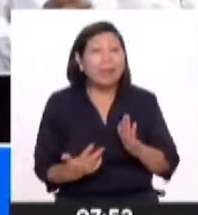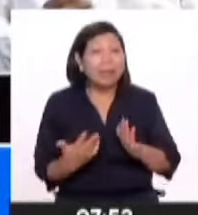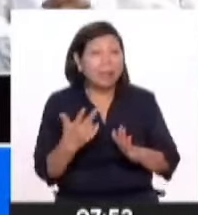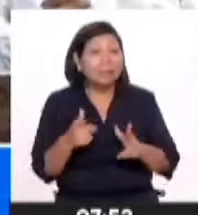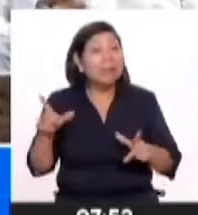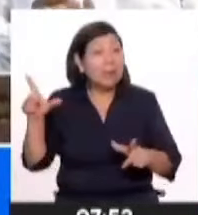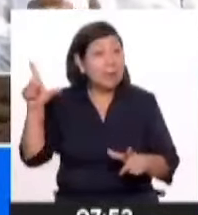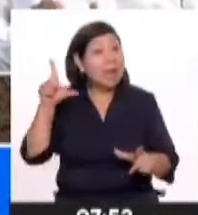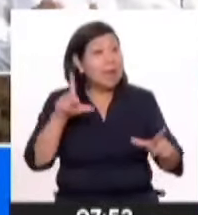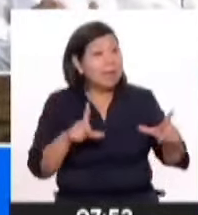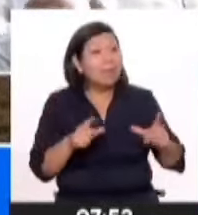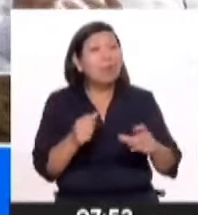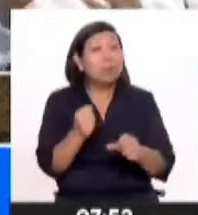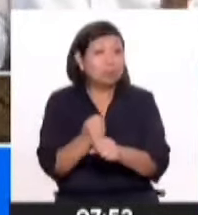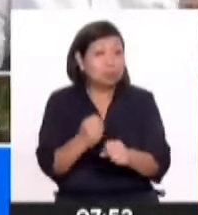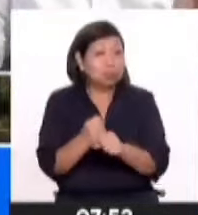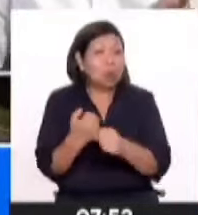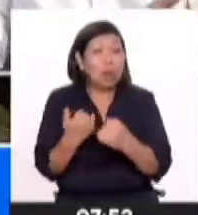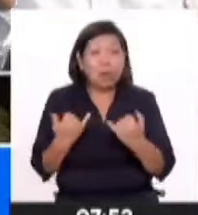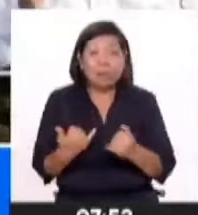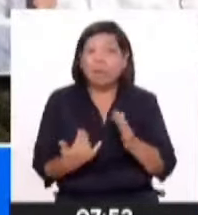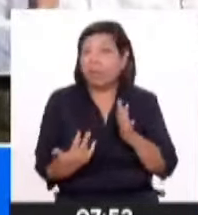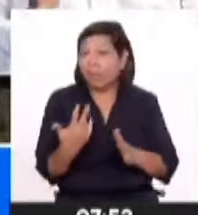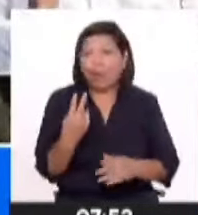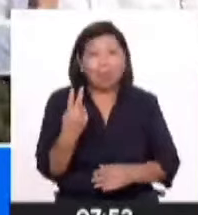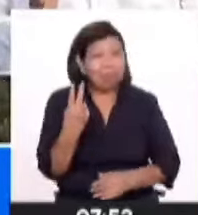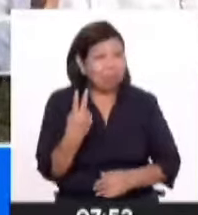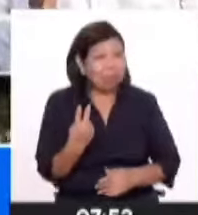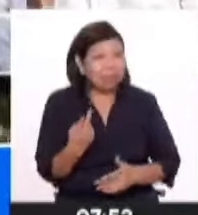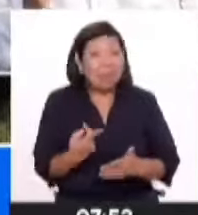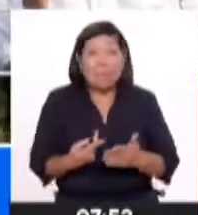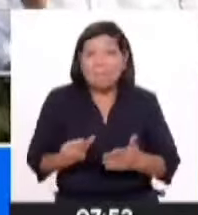laboratorios funcionando. De estos 13, 12 están